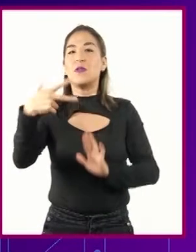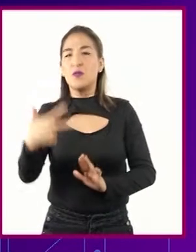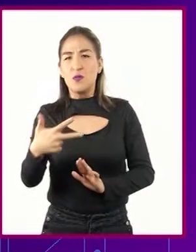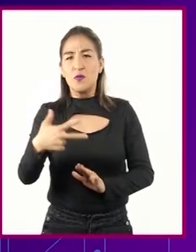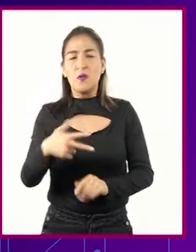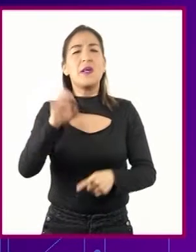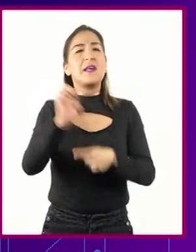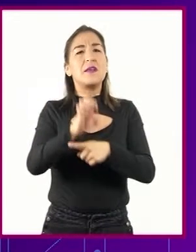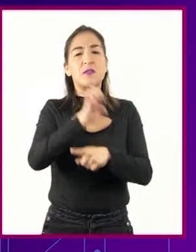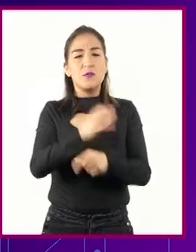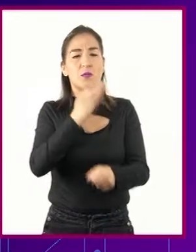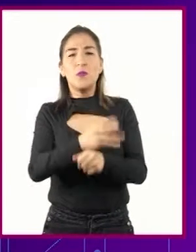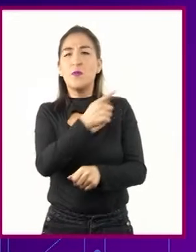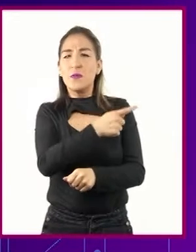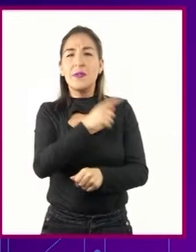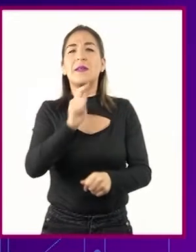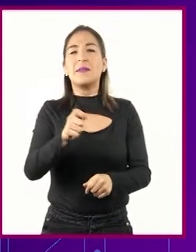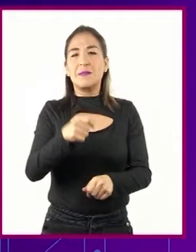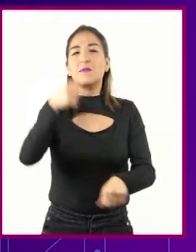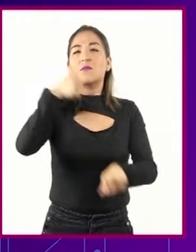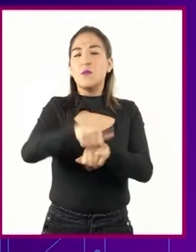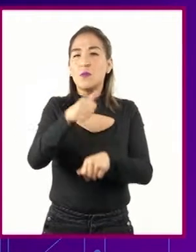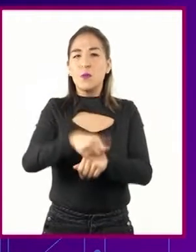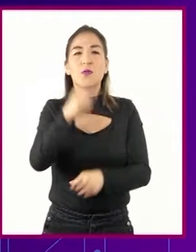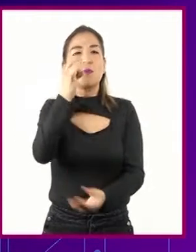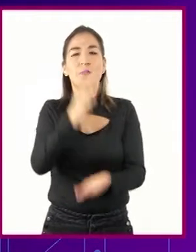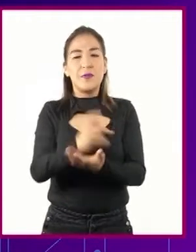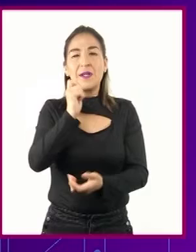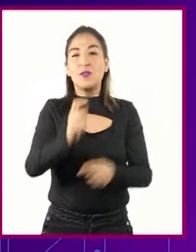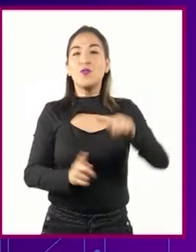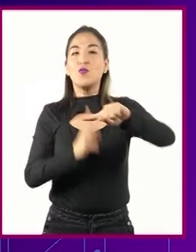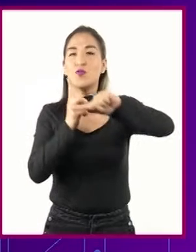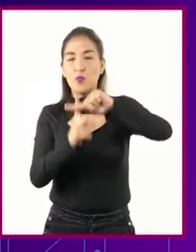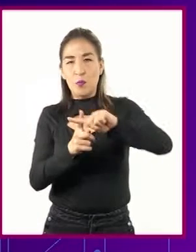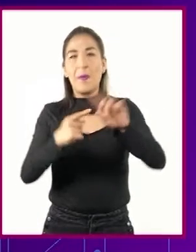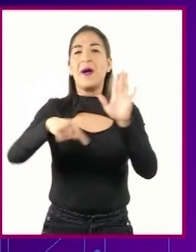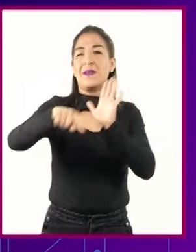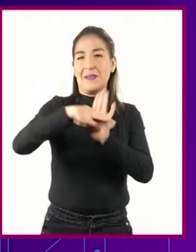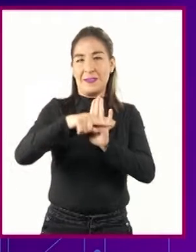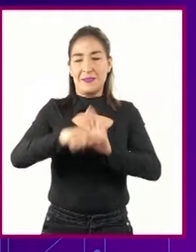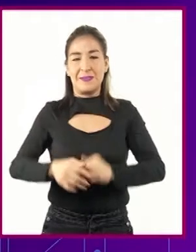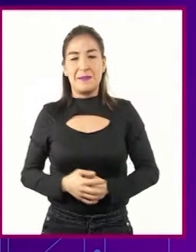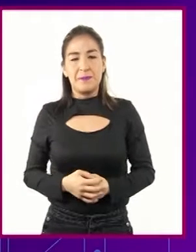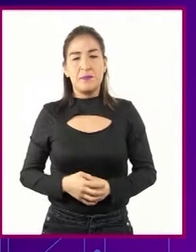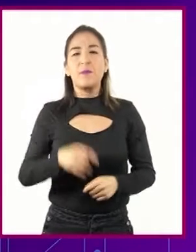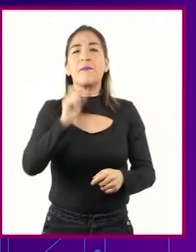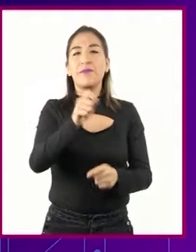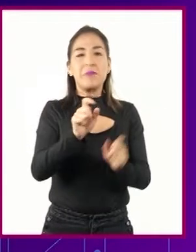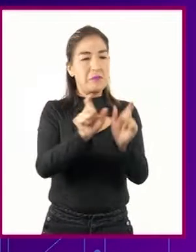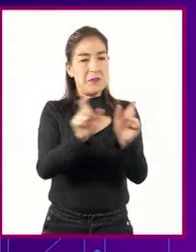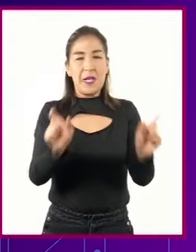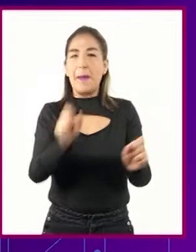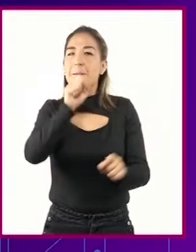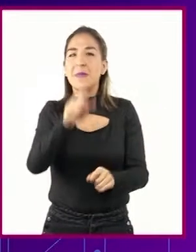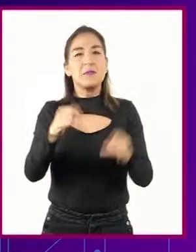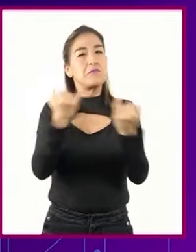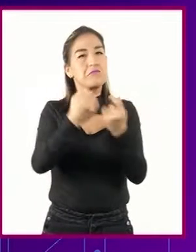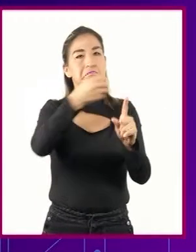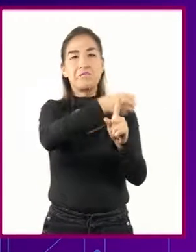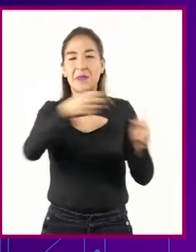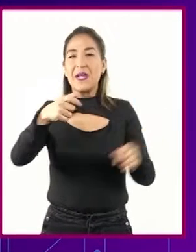Entonces, tenemos una operación en la que únicamente tenemos una suma y una resta. Ambos se encuentran en el mismo nivel de